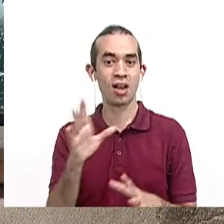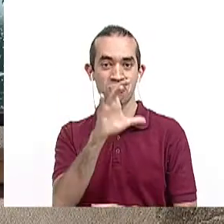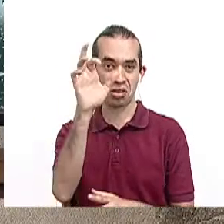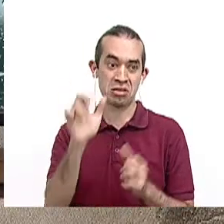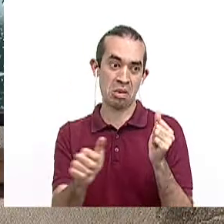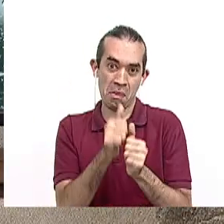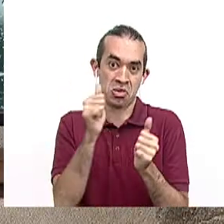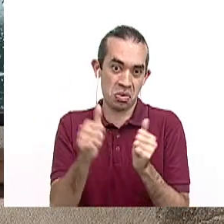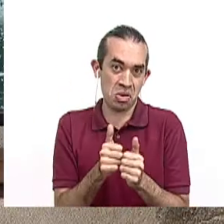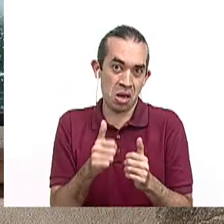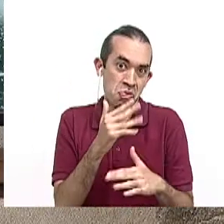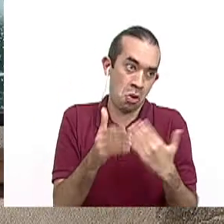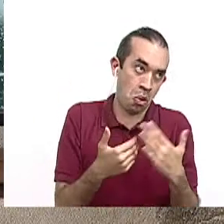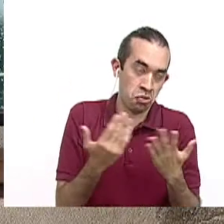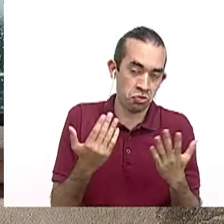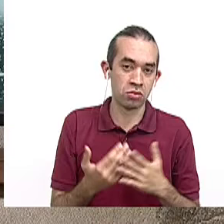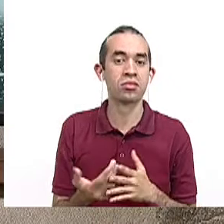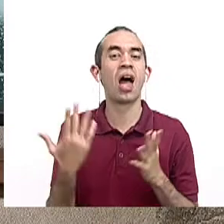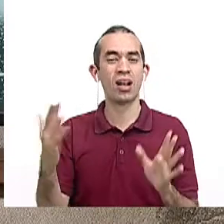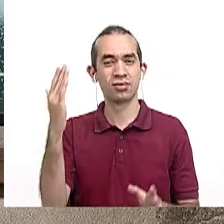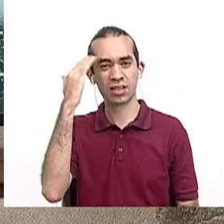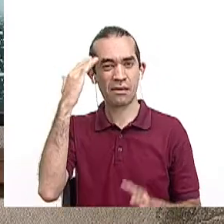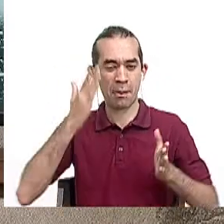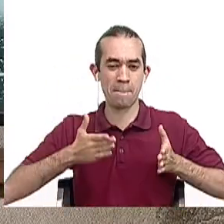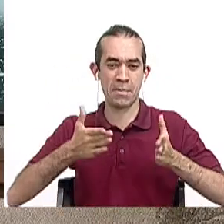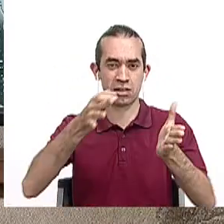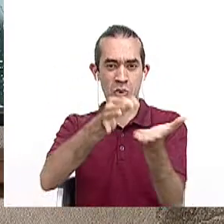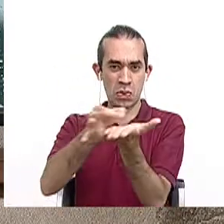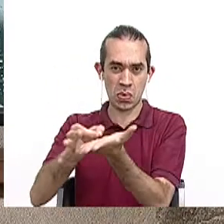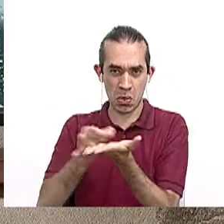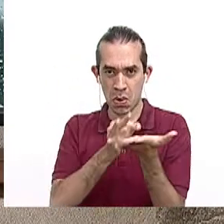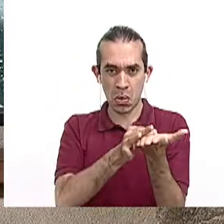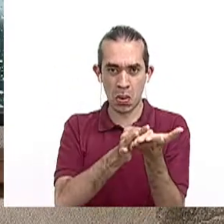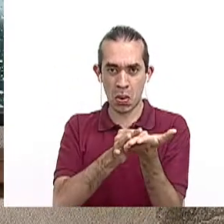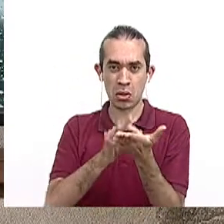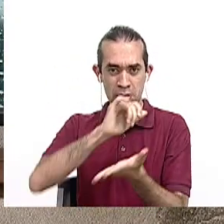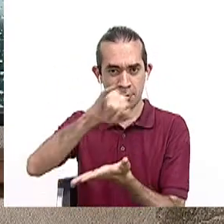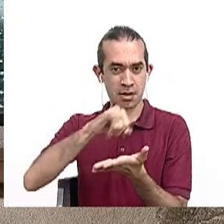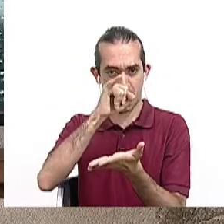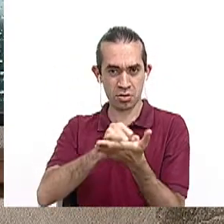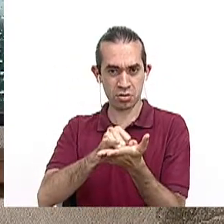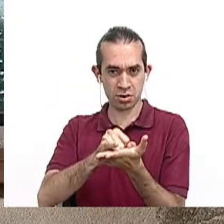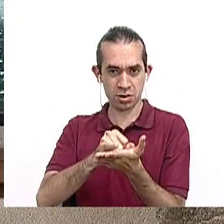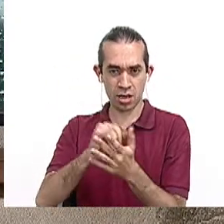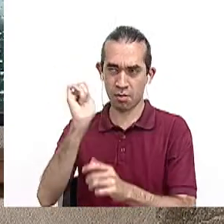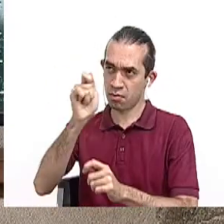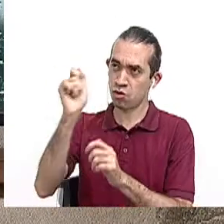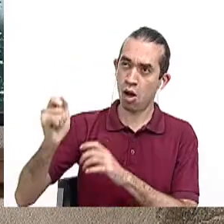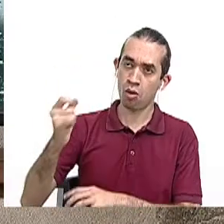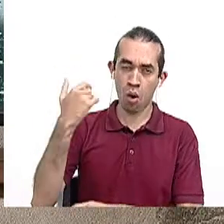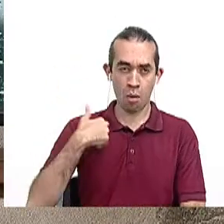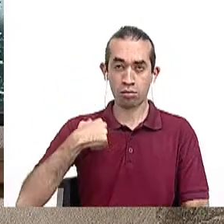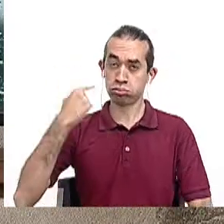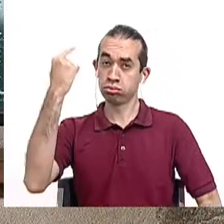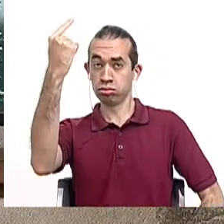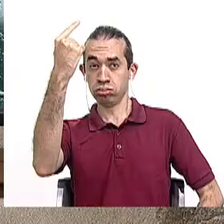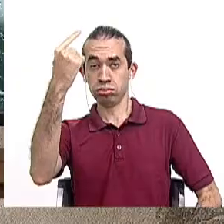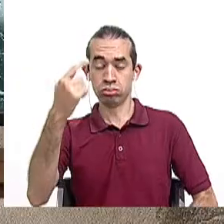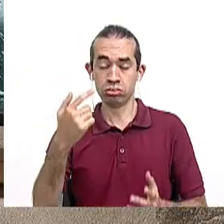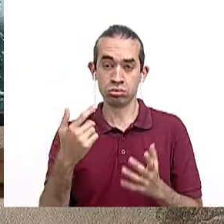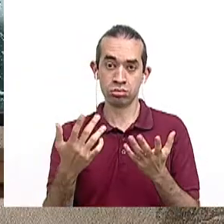don León Cortés, que se ubica en la entrada del Paseo Colón como un punto de referencia. A lo mejor lo pasamos desapercibido, pero